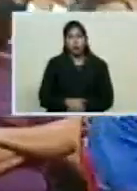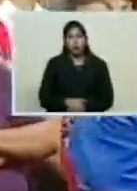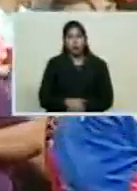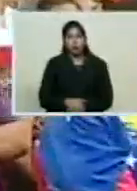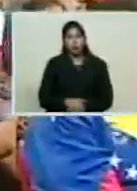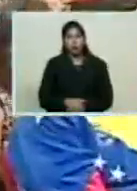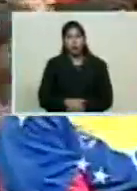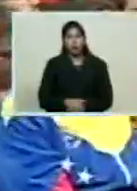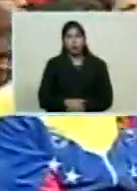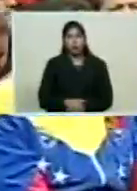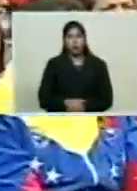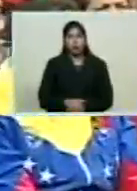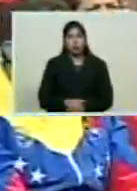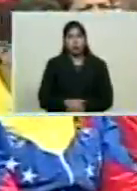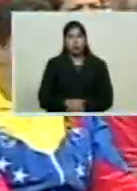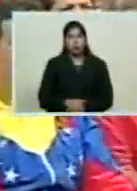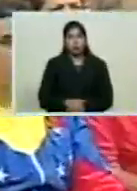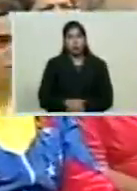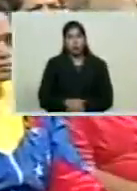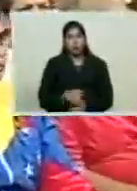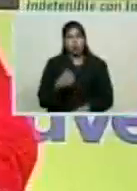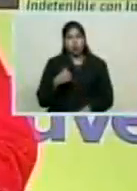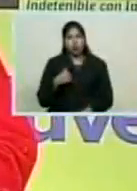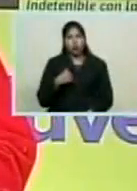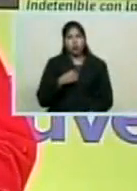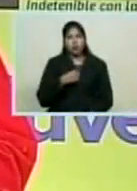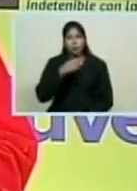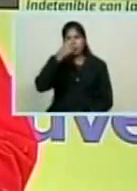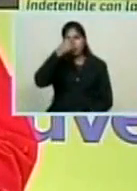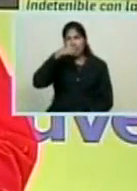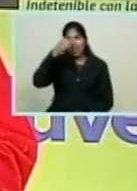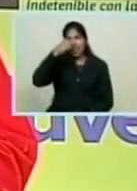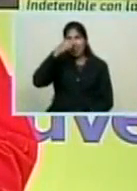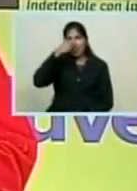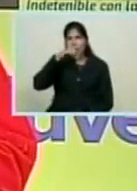2019-2025. Tengo una pequeña afección gripal